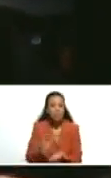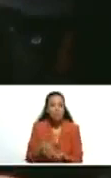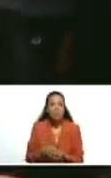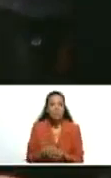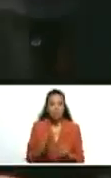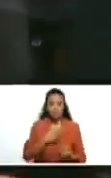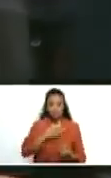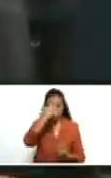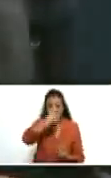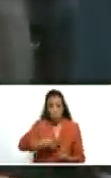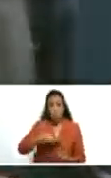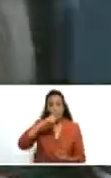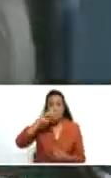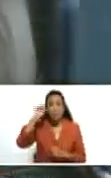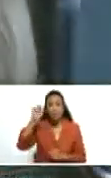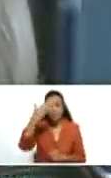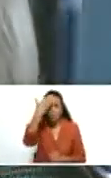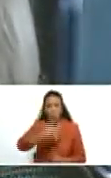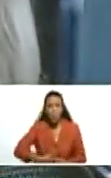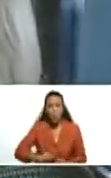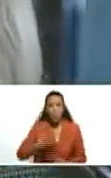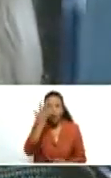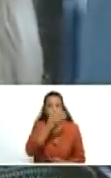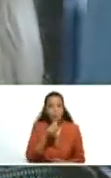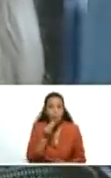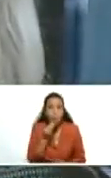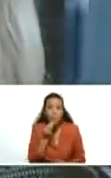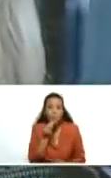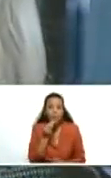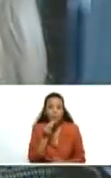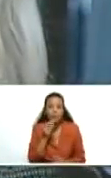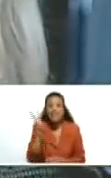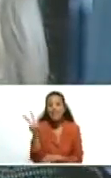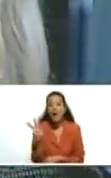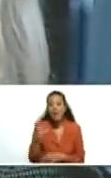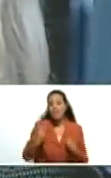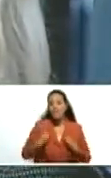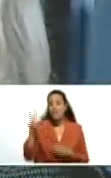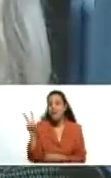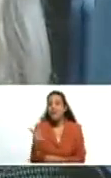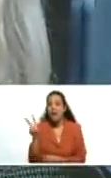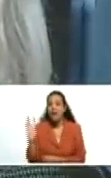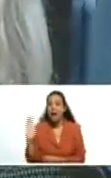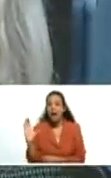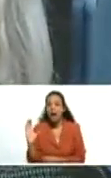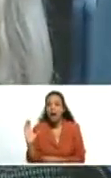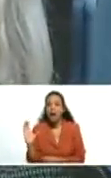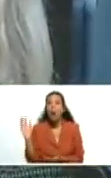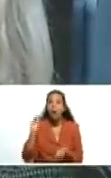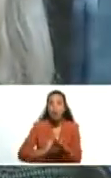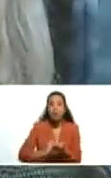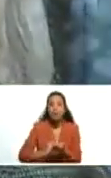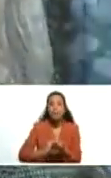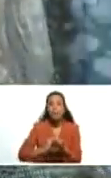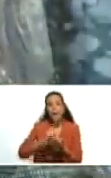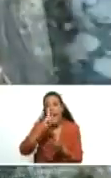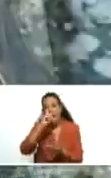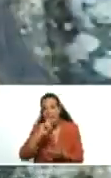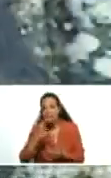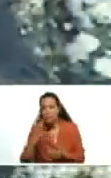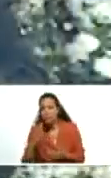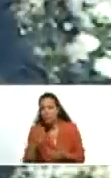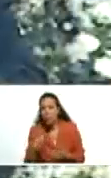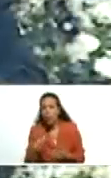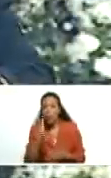yo, un chamo de aquí del Valle, volvimos a coincidir en aquel periodo